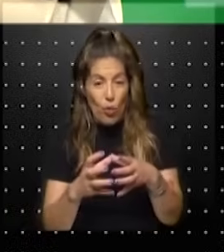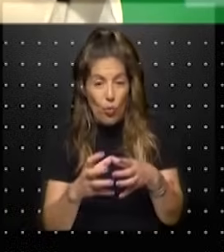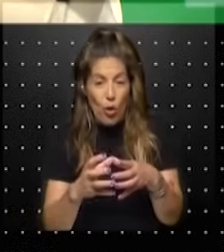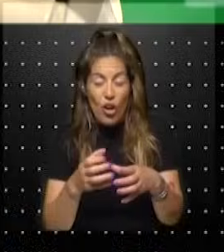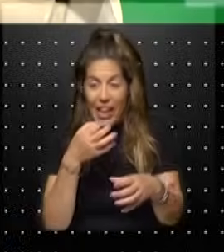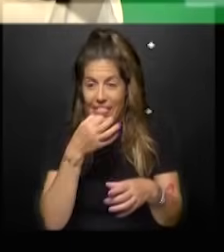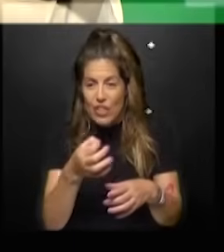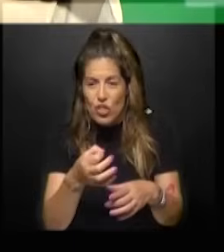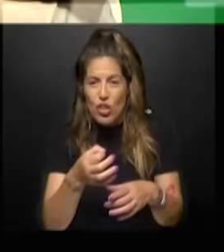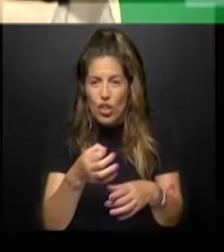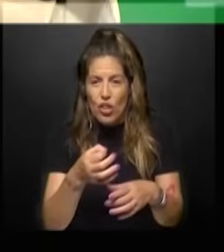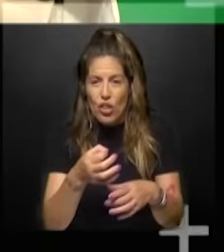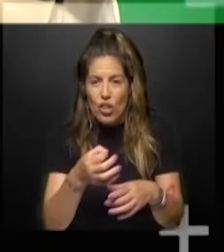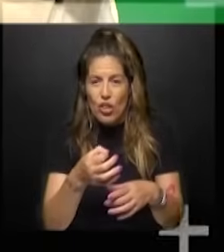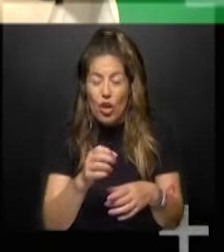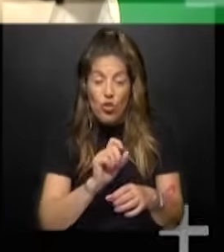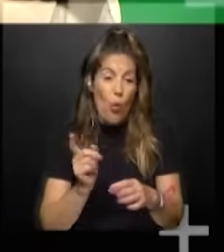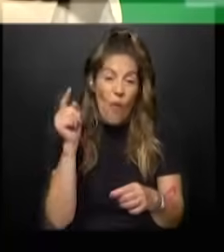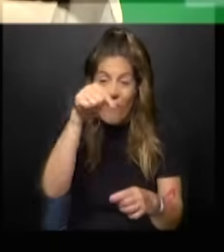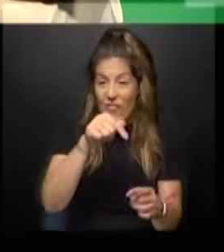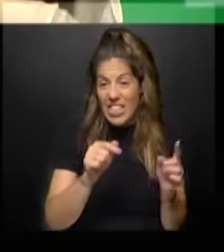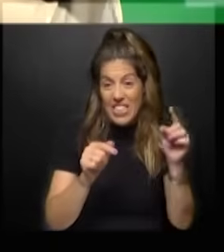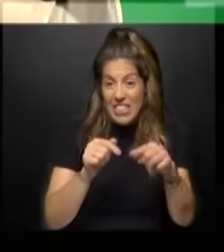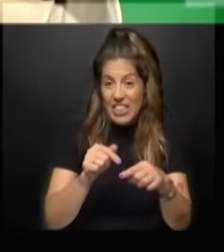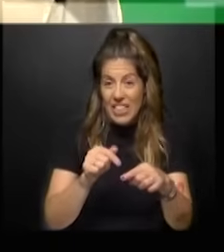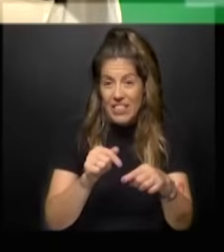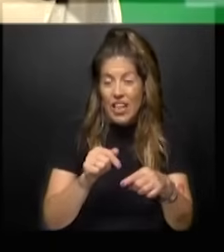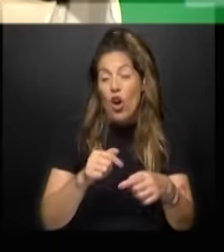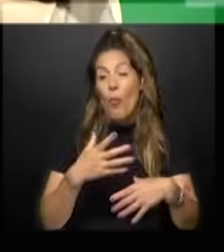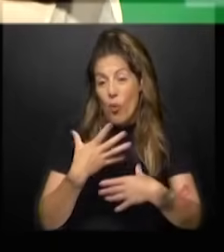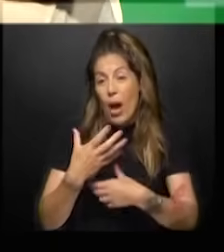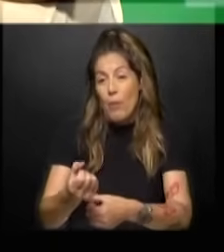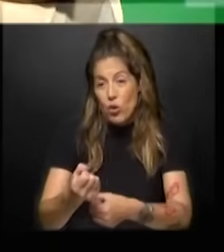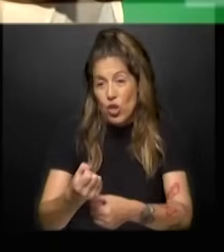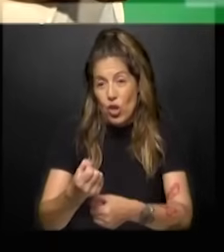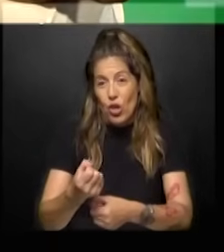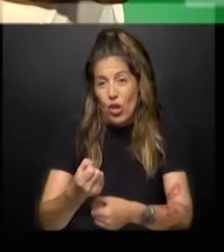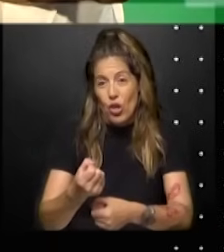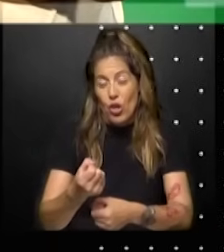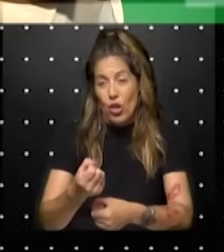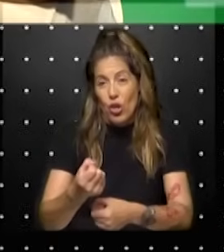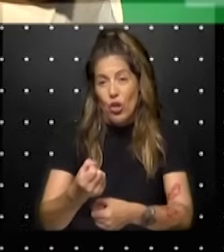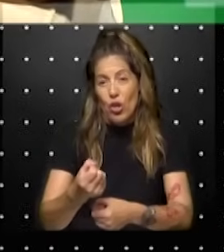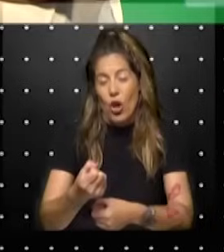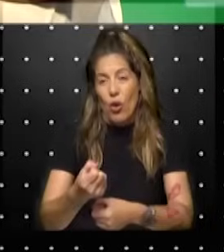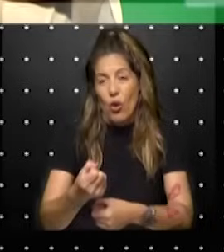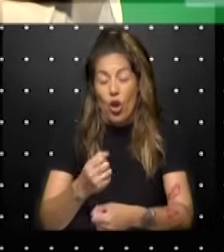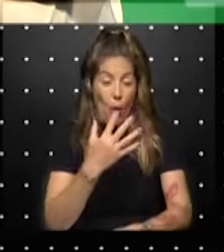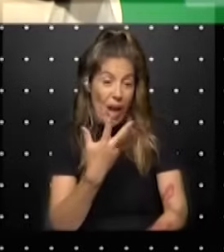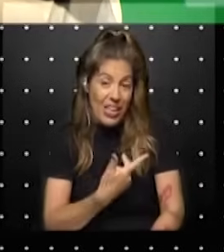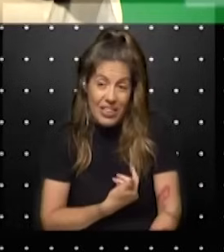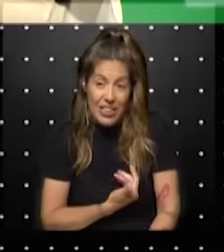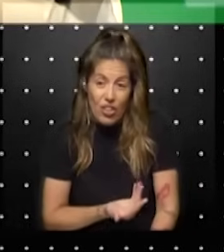expresado con sus misiles una cierta solidaridad con los